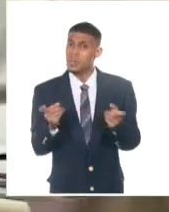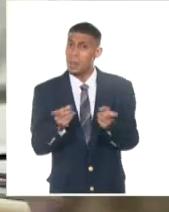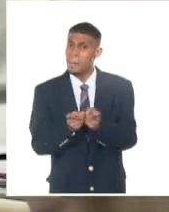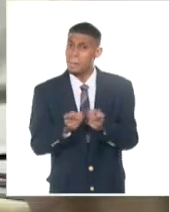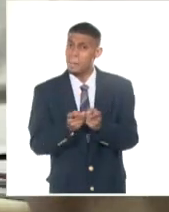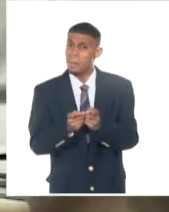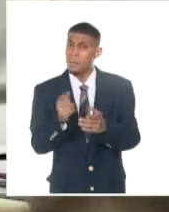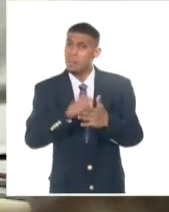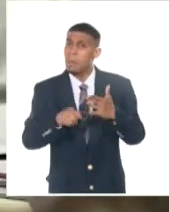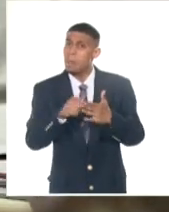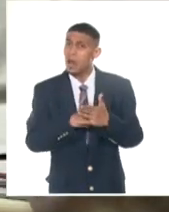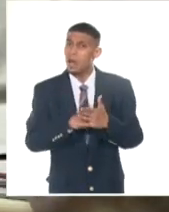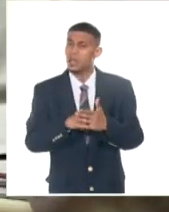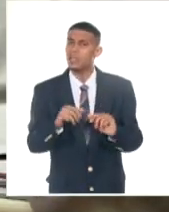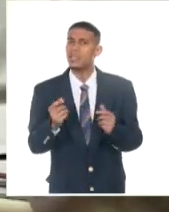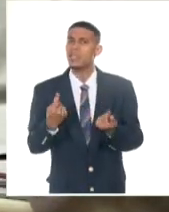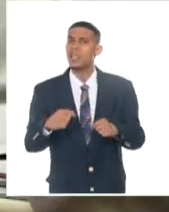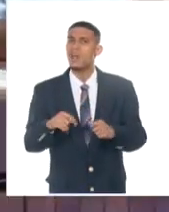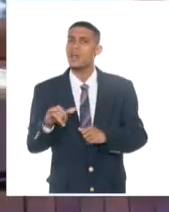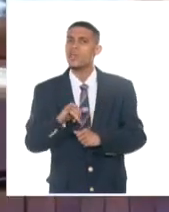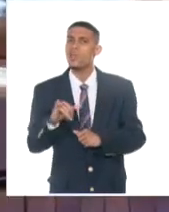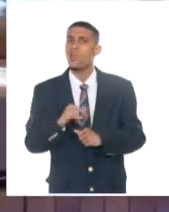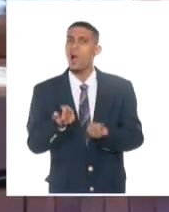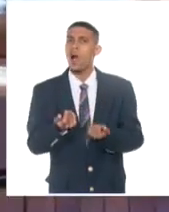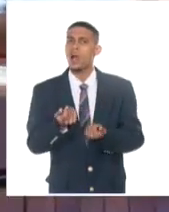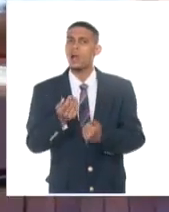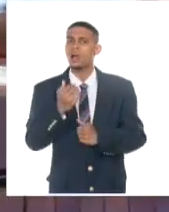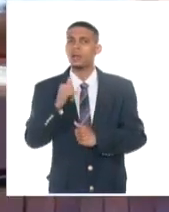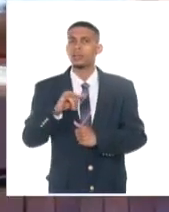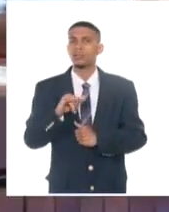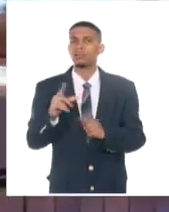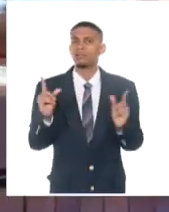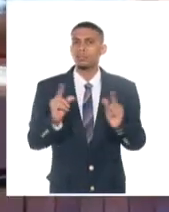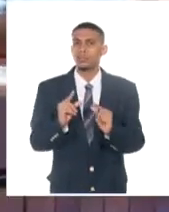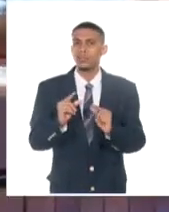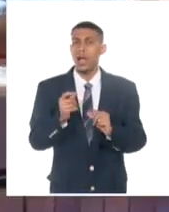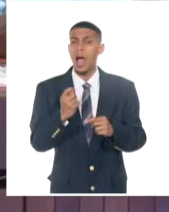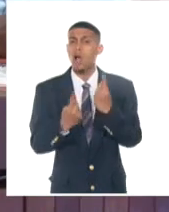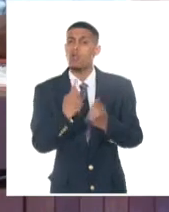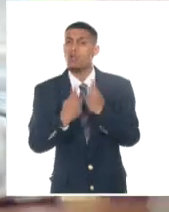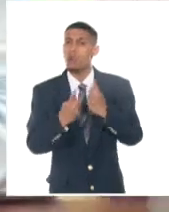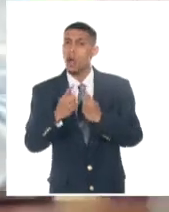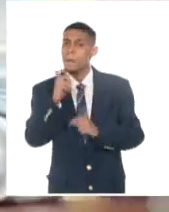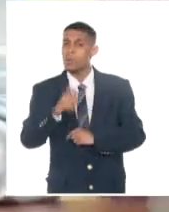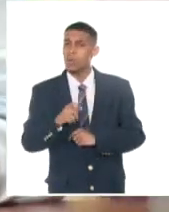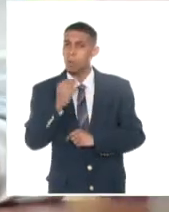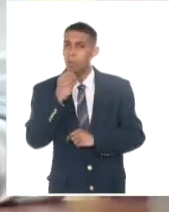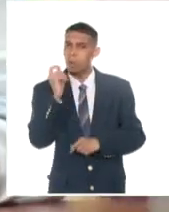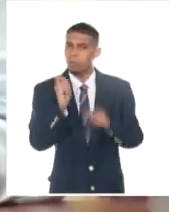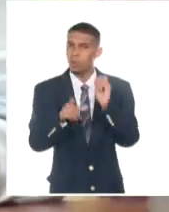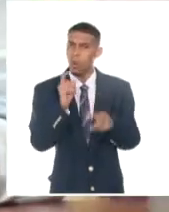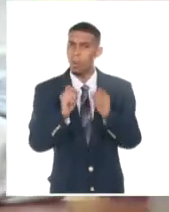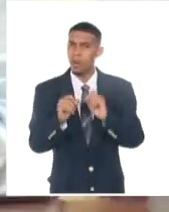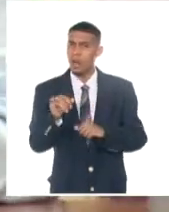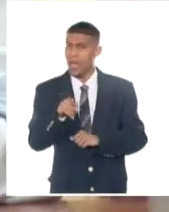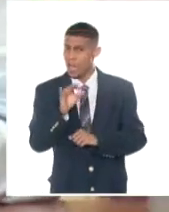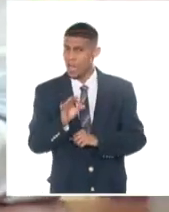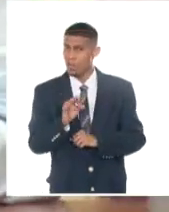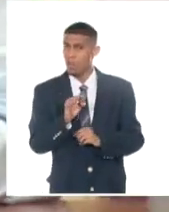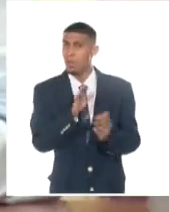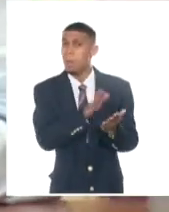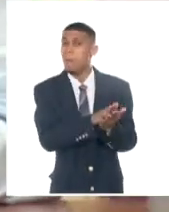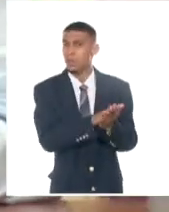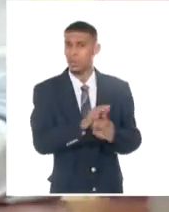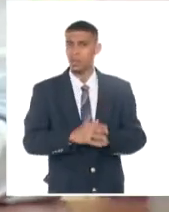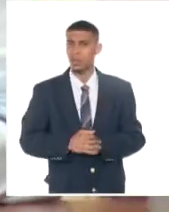respecto al plan, contener la inflación que limita la capacidad de compra de la mayoría sigue siendo una asignatura pendiente. Nosotros